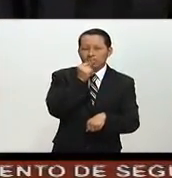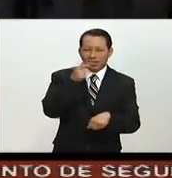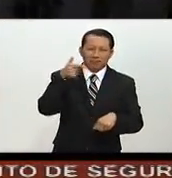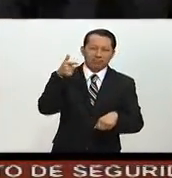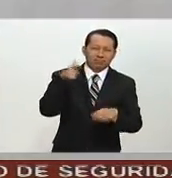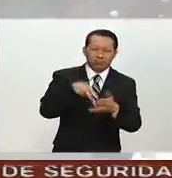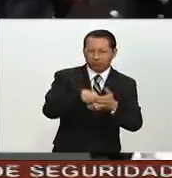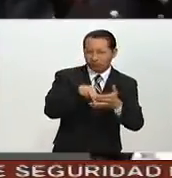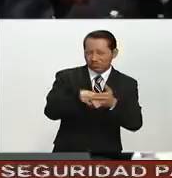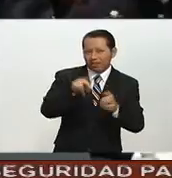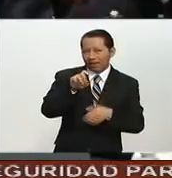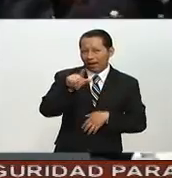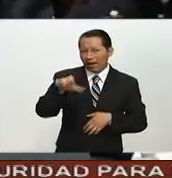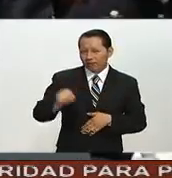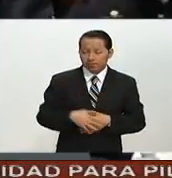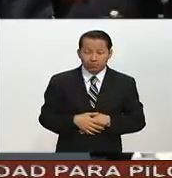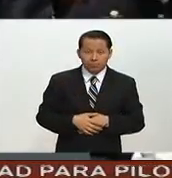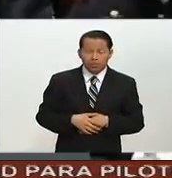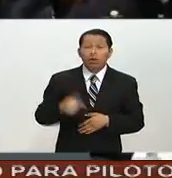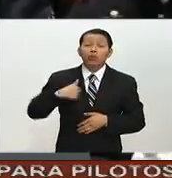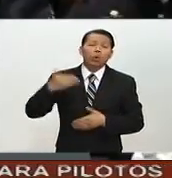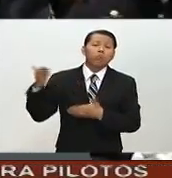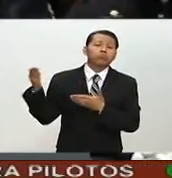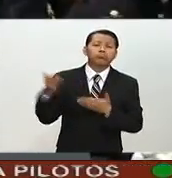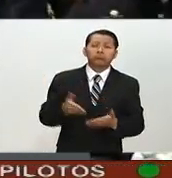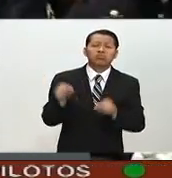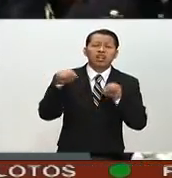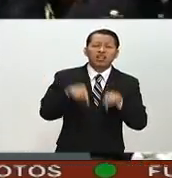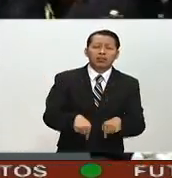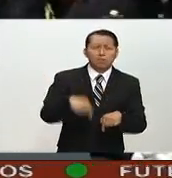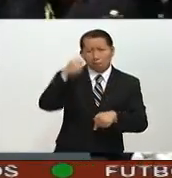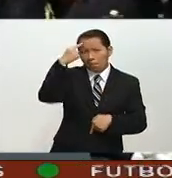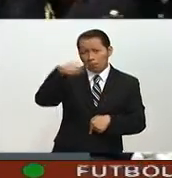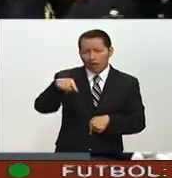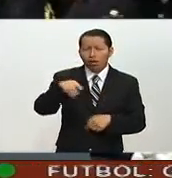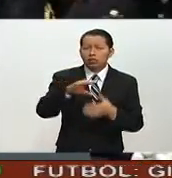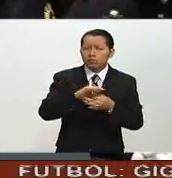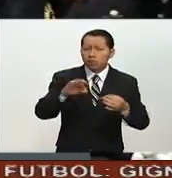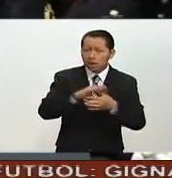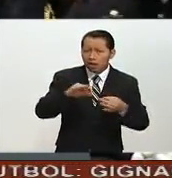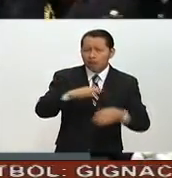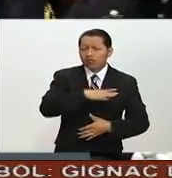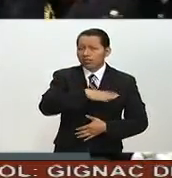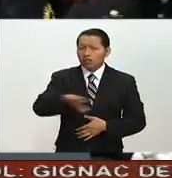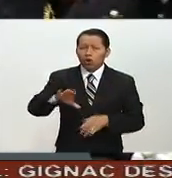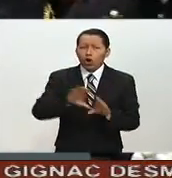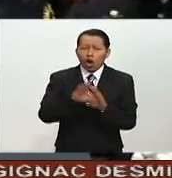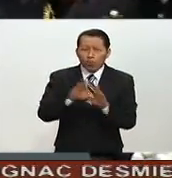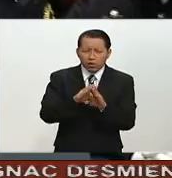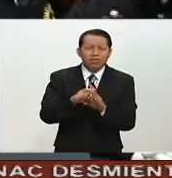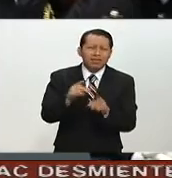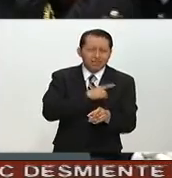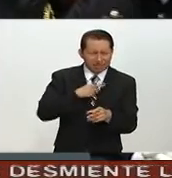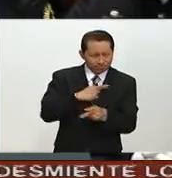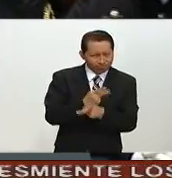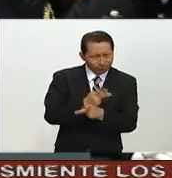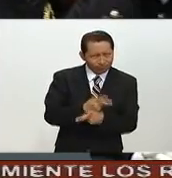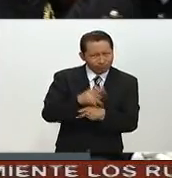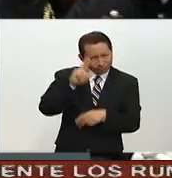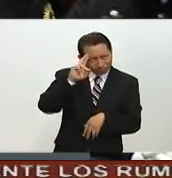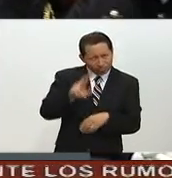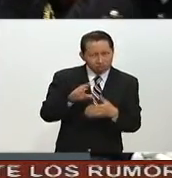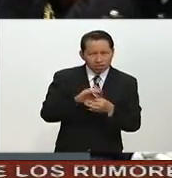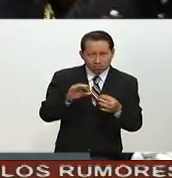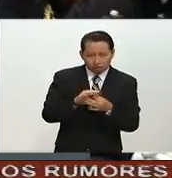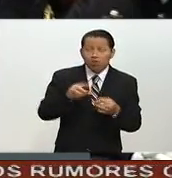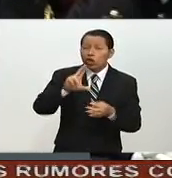Dallas. Estoy aquí para decirles que debemos rechazar la desesperación. Estoy aquí para insistir que no estamos